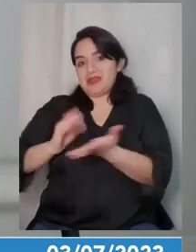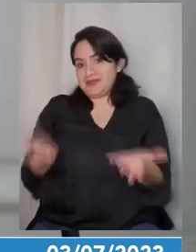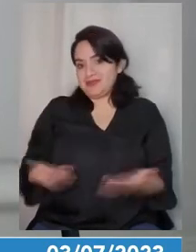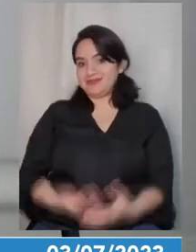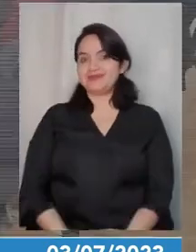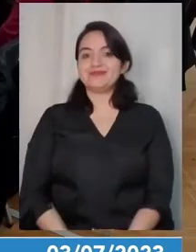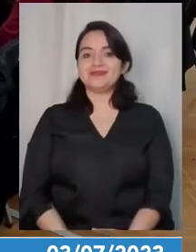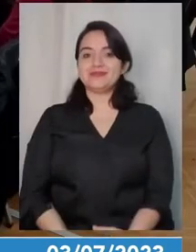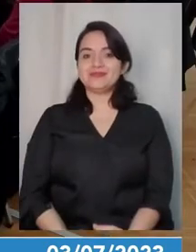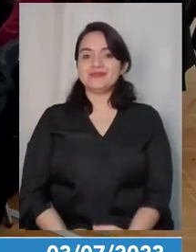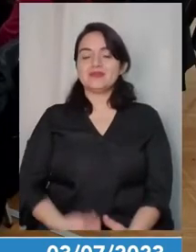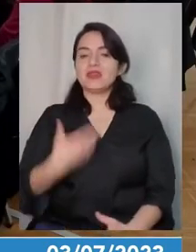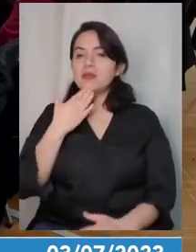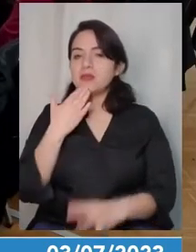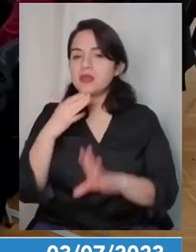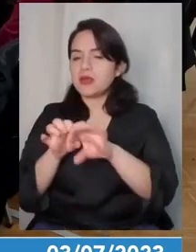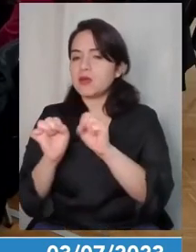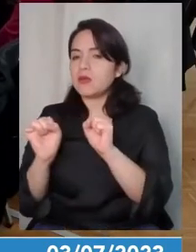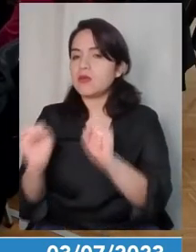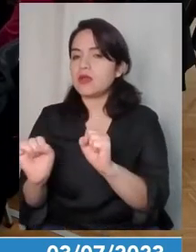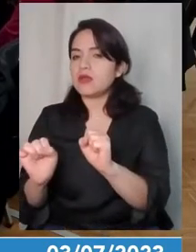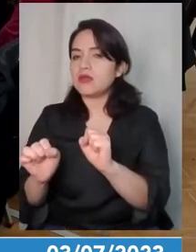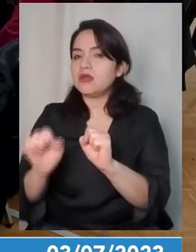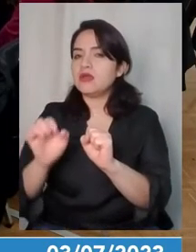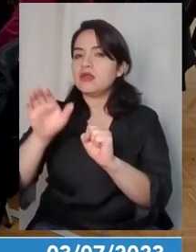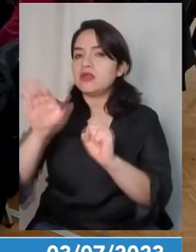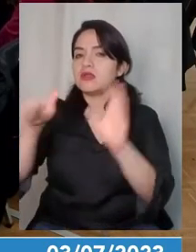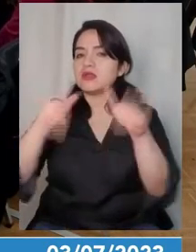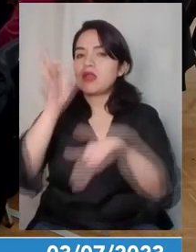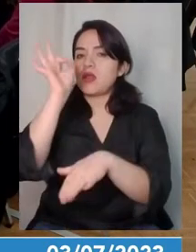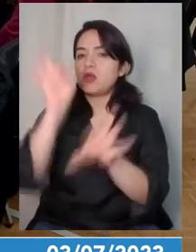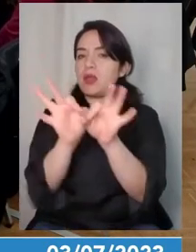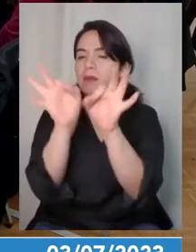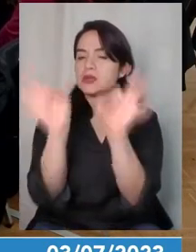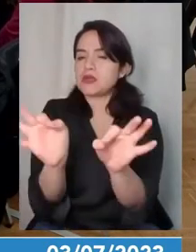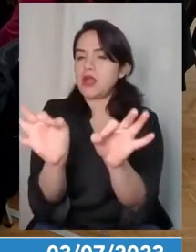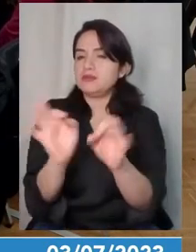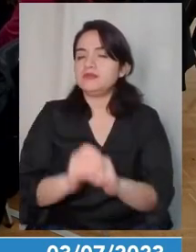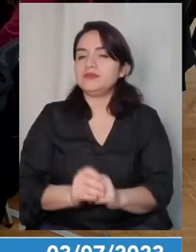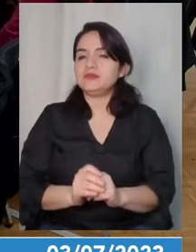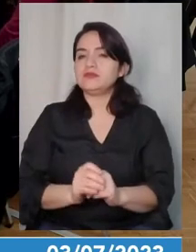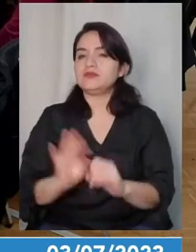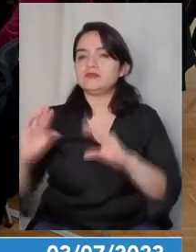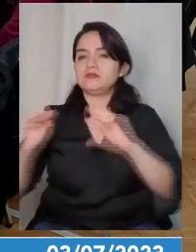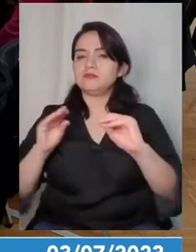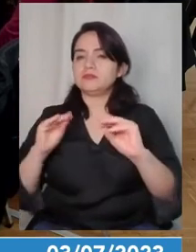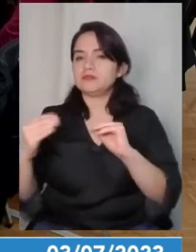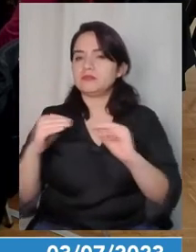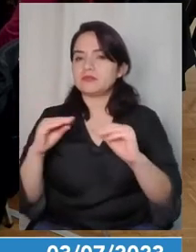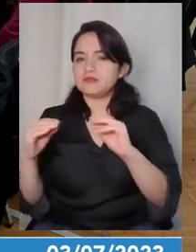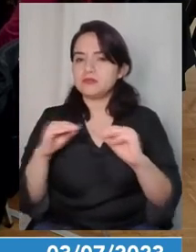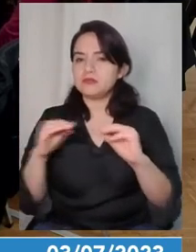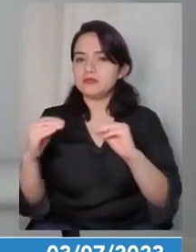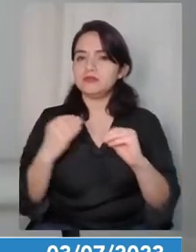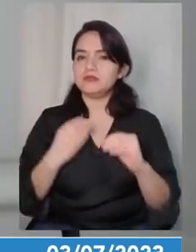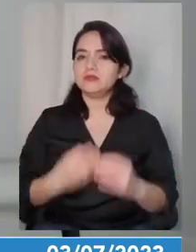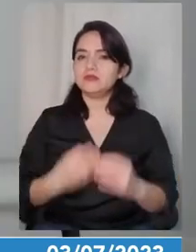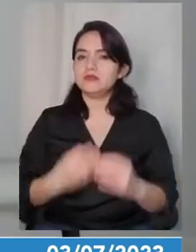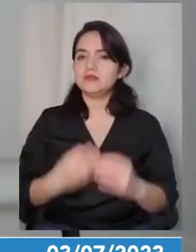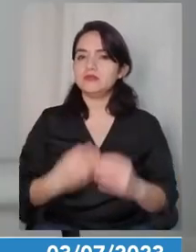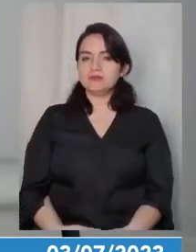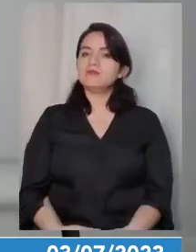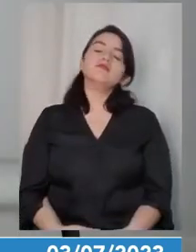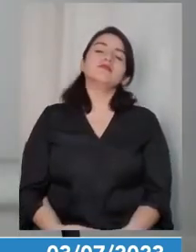para citar a sesión especial en el pleno. En la franja. Ah, sí. Claro. Si hay pleno, vamos a tener que